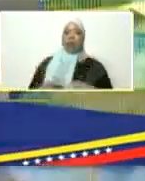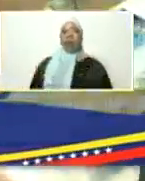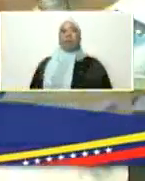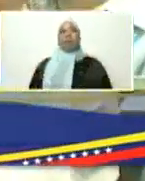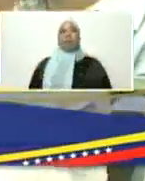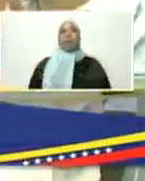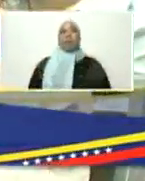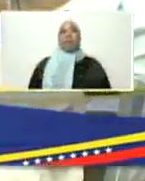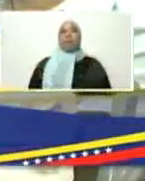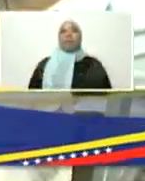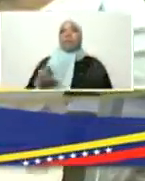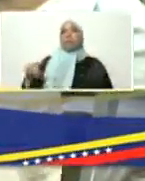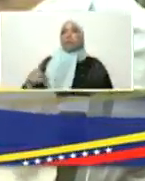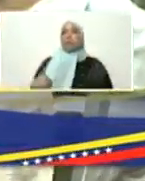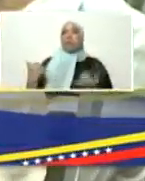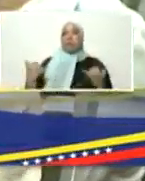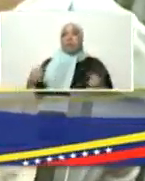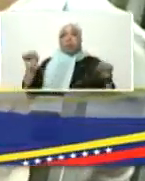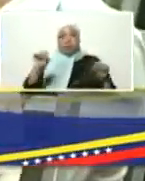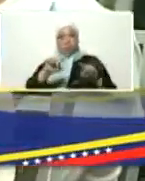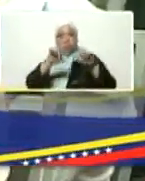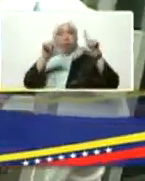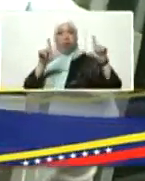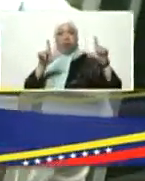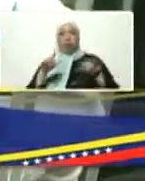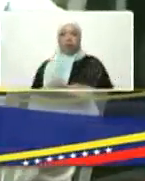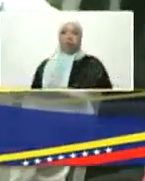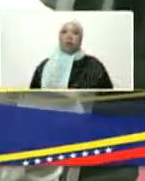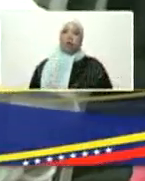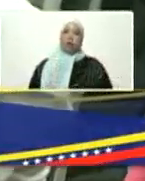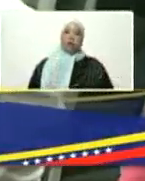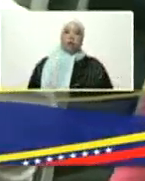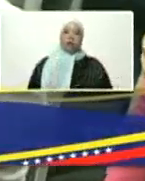No dejamos nosotros de admirarnos